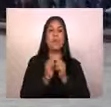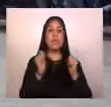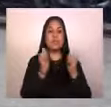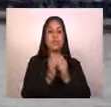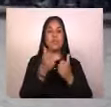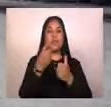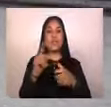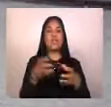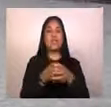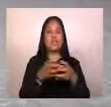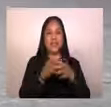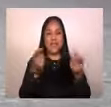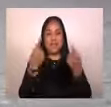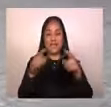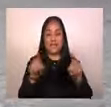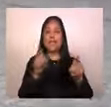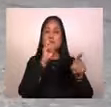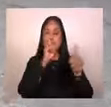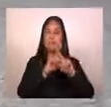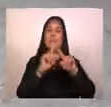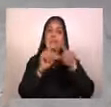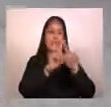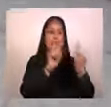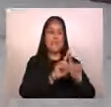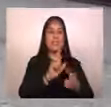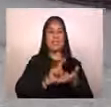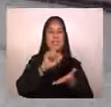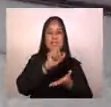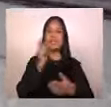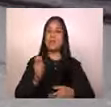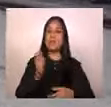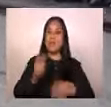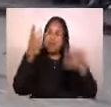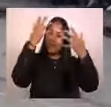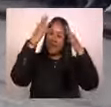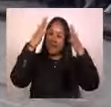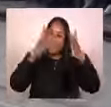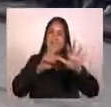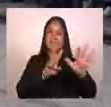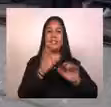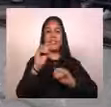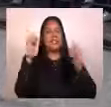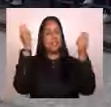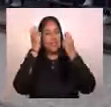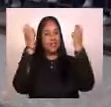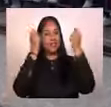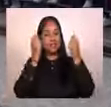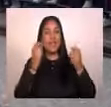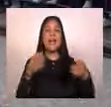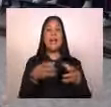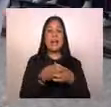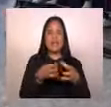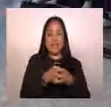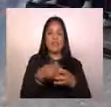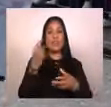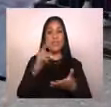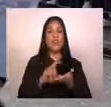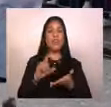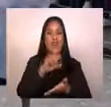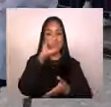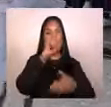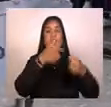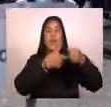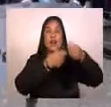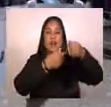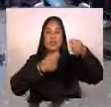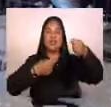Bandas y por varios colegios amigos. ¡Felicidades en su 70 aniversario a la banda del